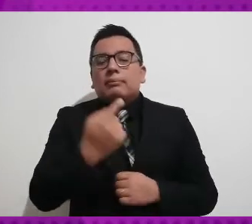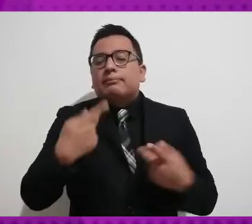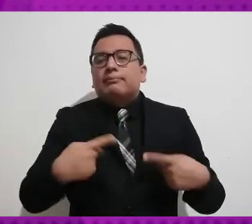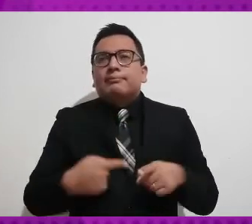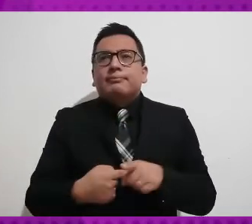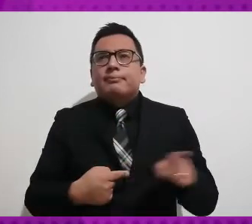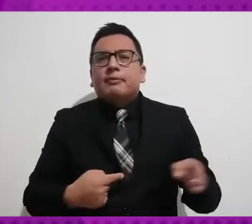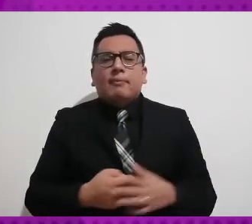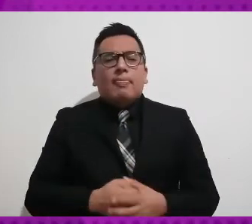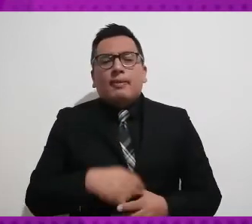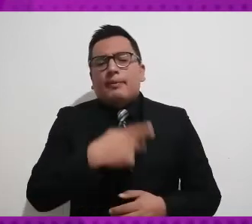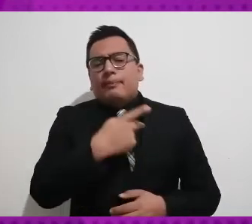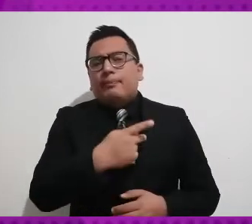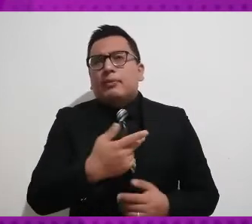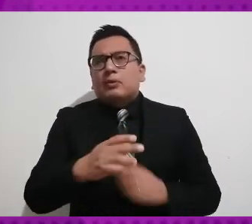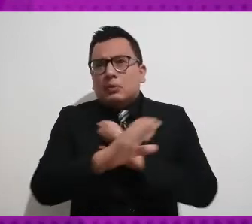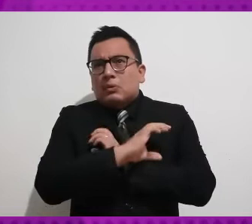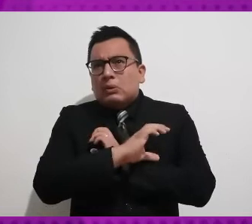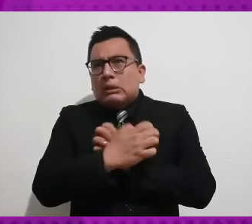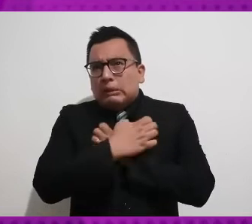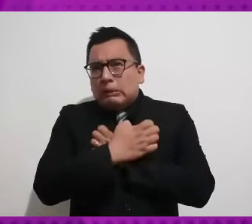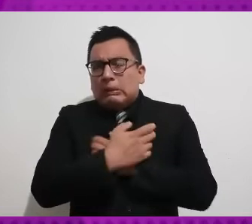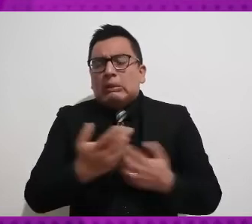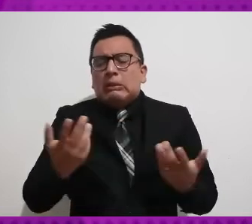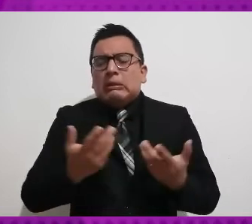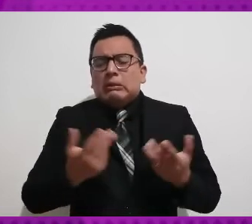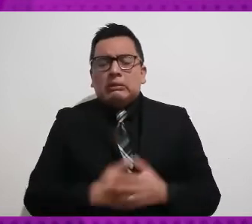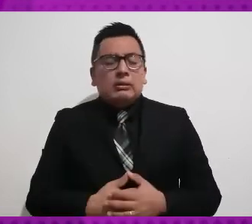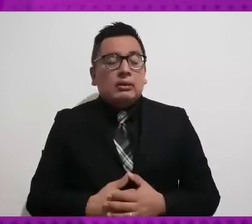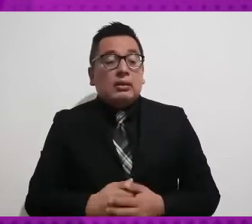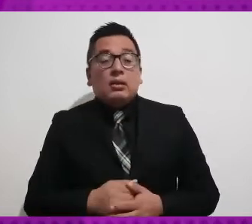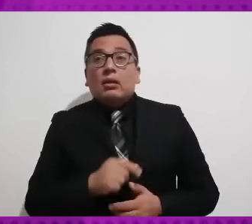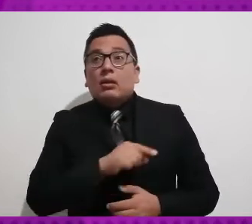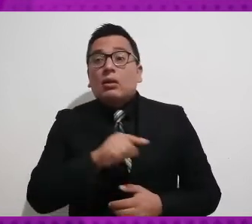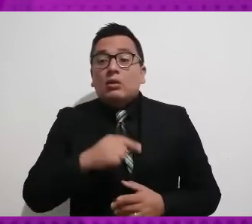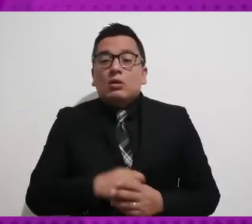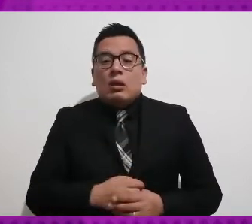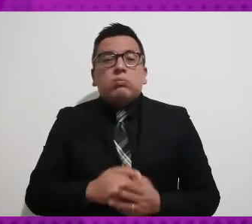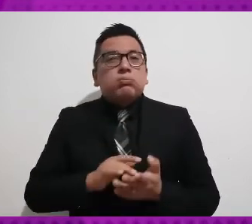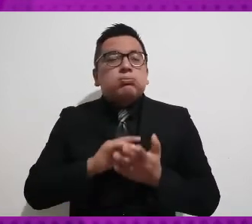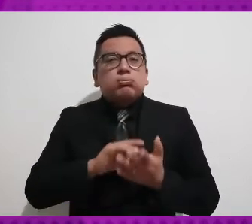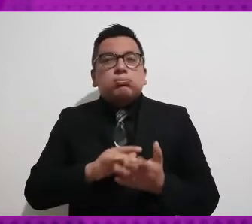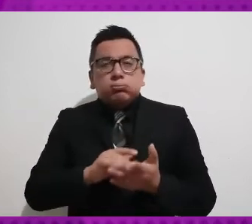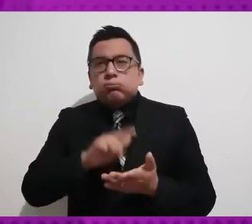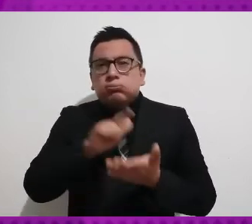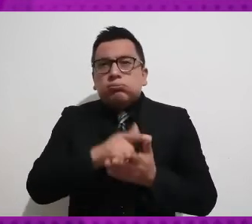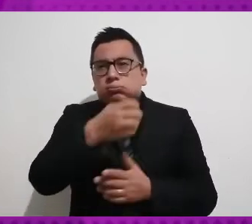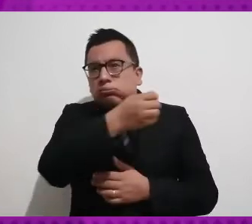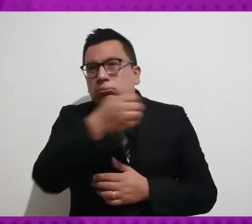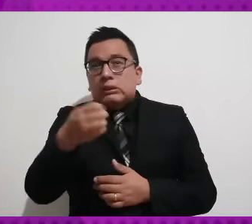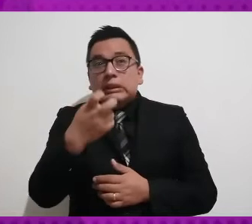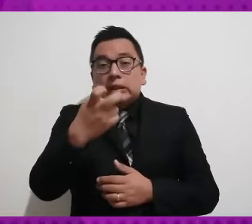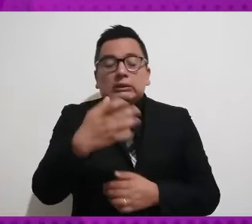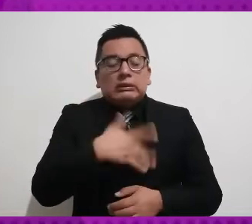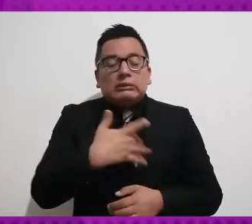cívico a los partidos políticos, sobre todo a sus candidatos. Me parece que esa es la principal línea que yo diría, la